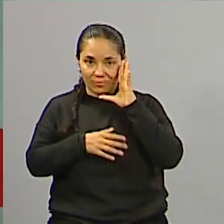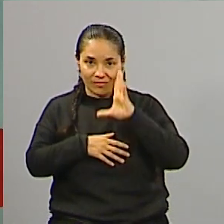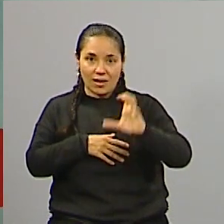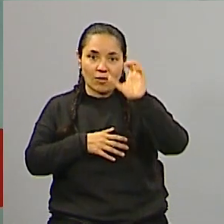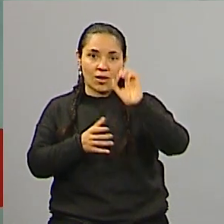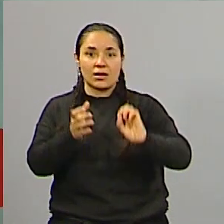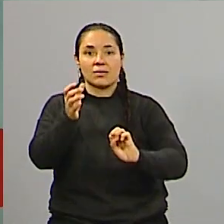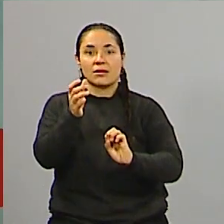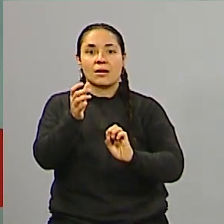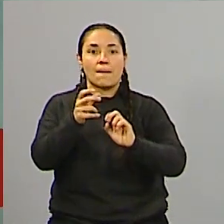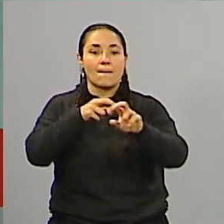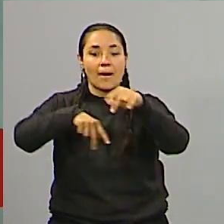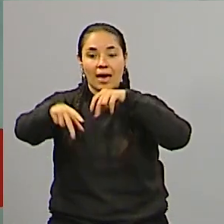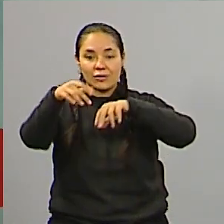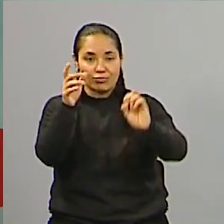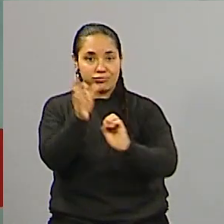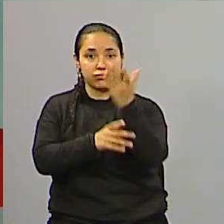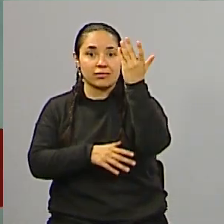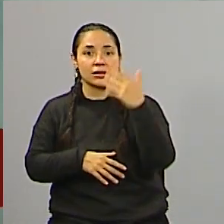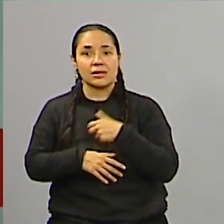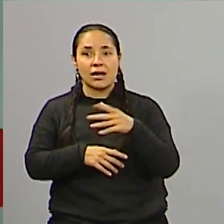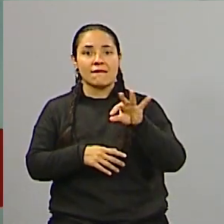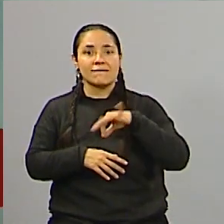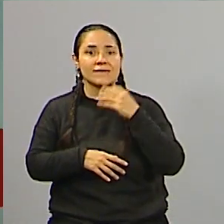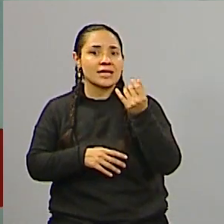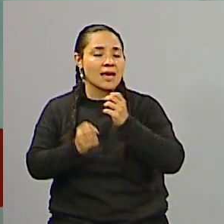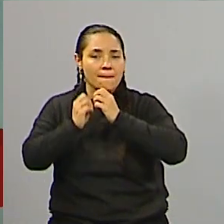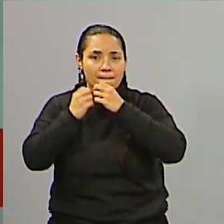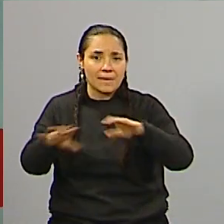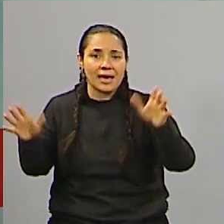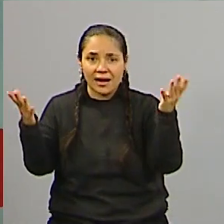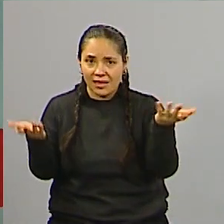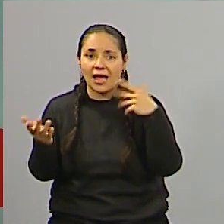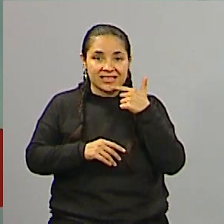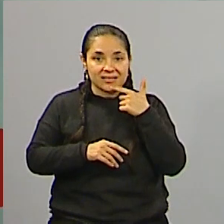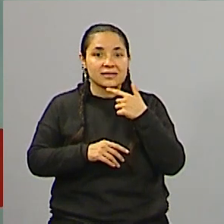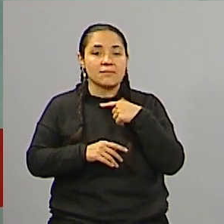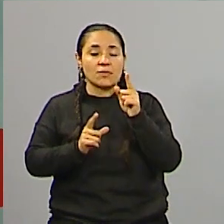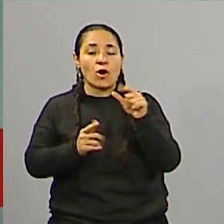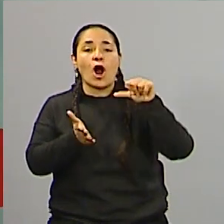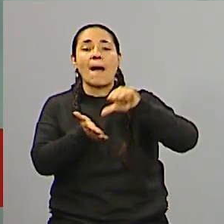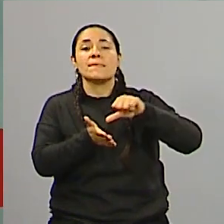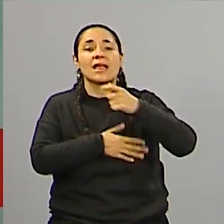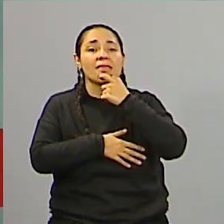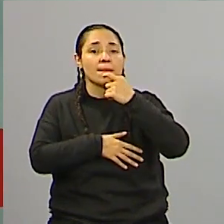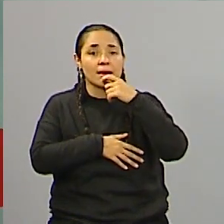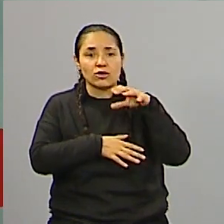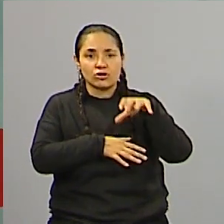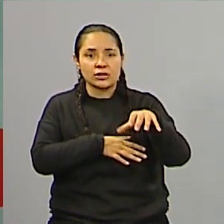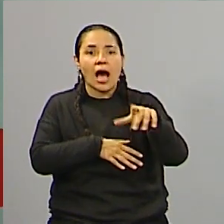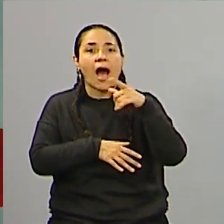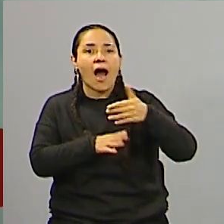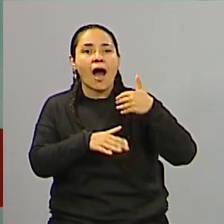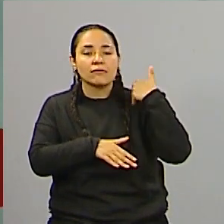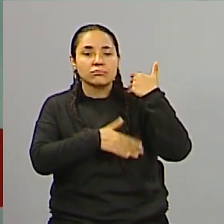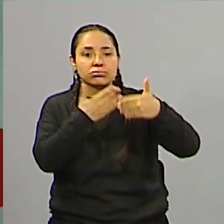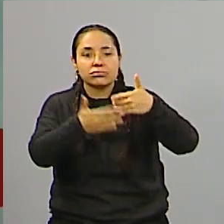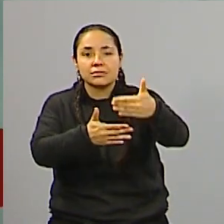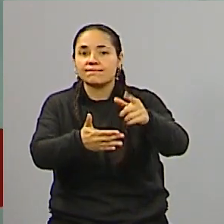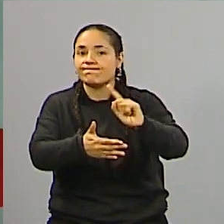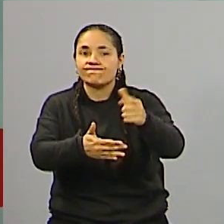en un país en crisis, una provincia en crisis y un municipio en crisis. Carlos, usted trabaja en la actividad privada,